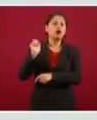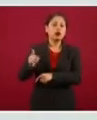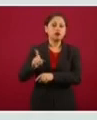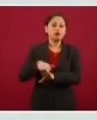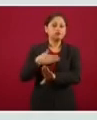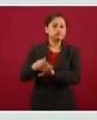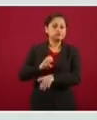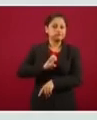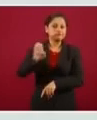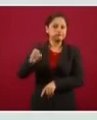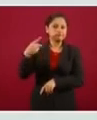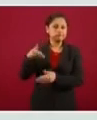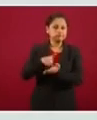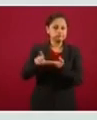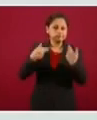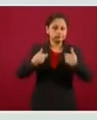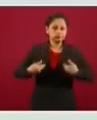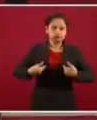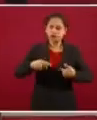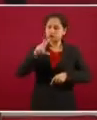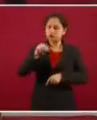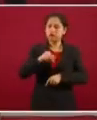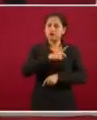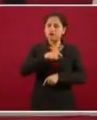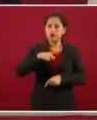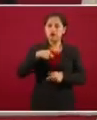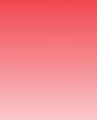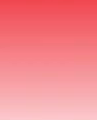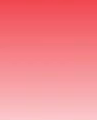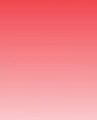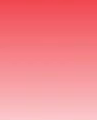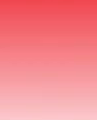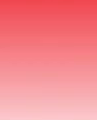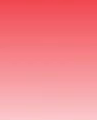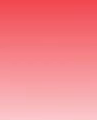restringir los derechos humanos de todas las personas. Gracias, señor presidente.